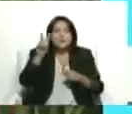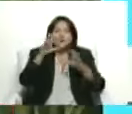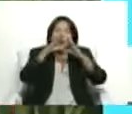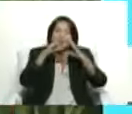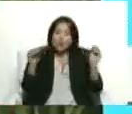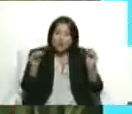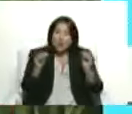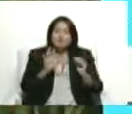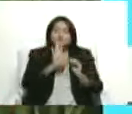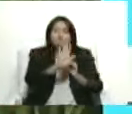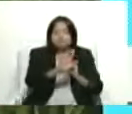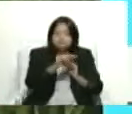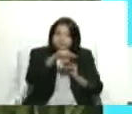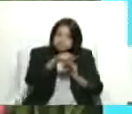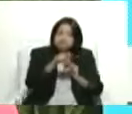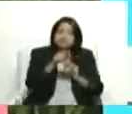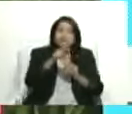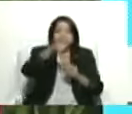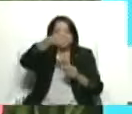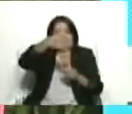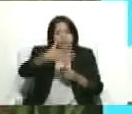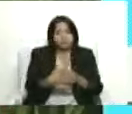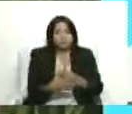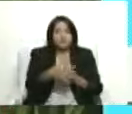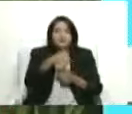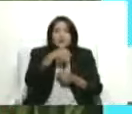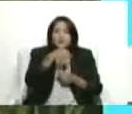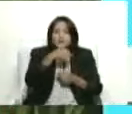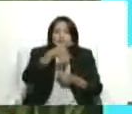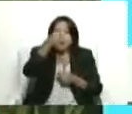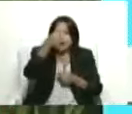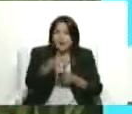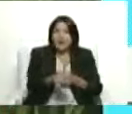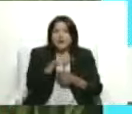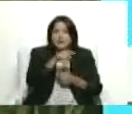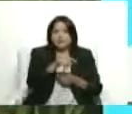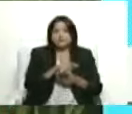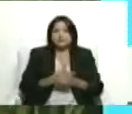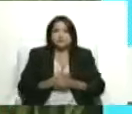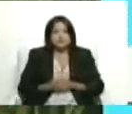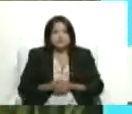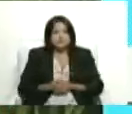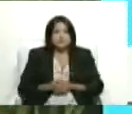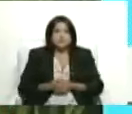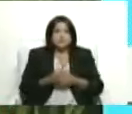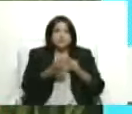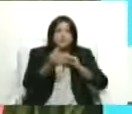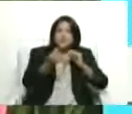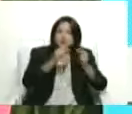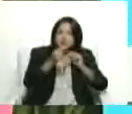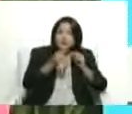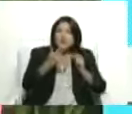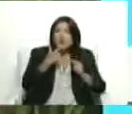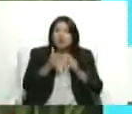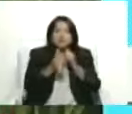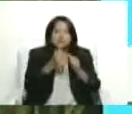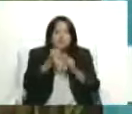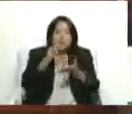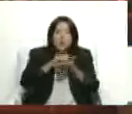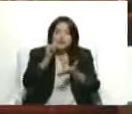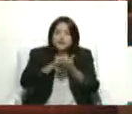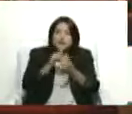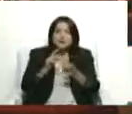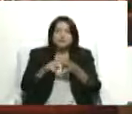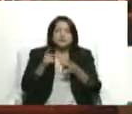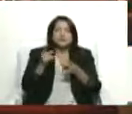@VenezuelaToda, y ahí también poder generar unas grandes e importantes comunidades de debate a través de canales de WhatsApp, a través de grupos